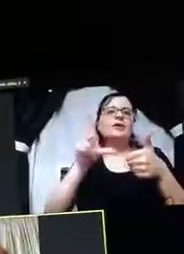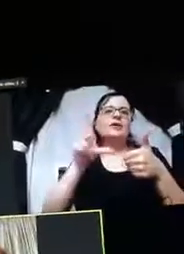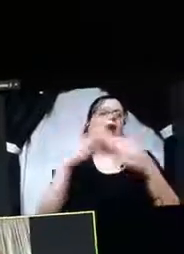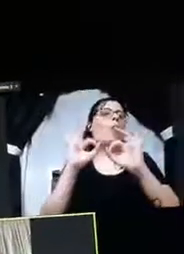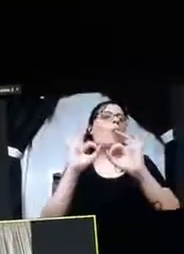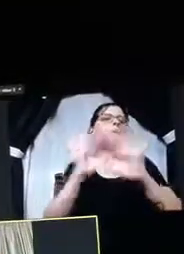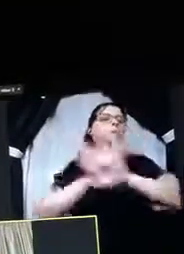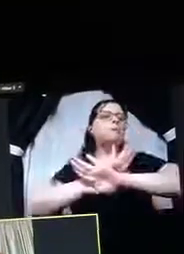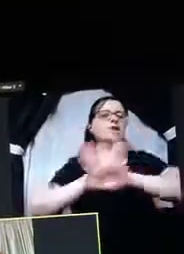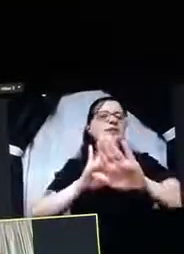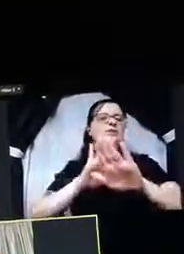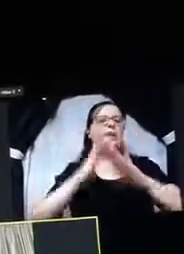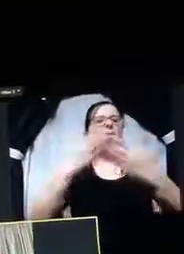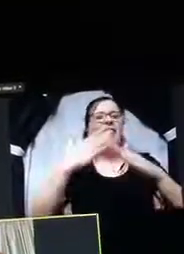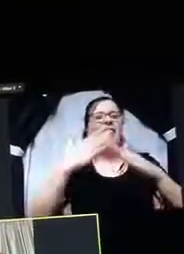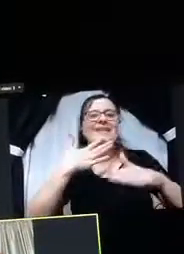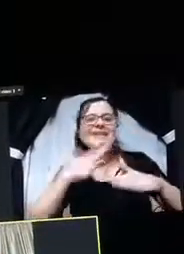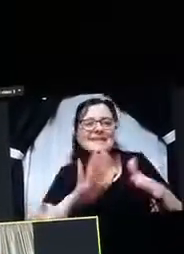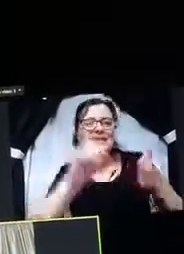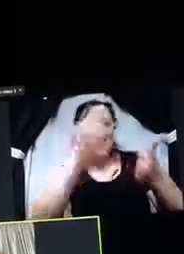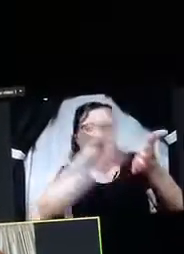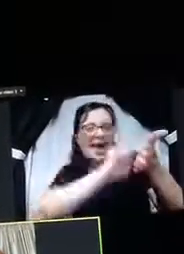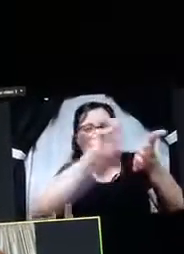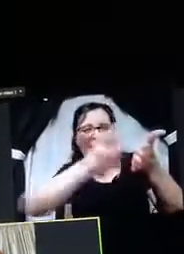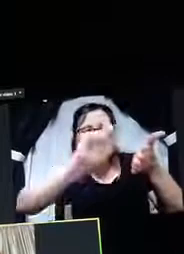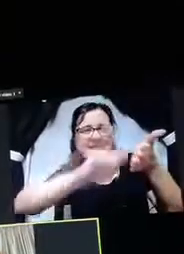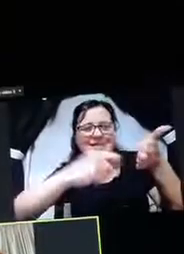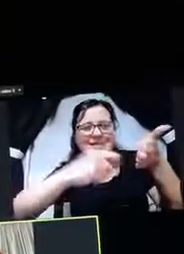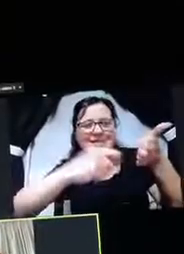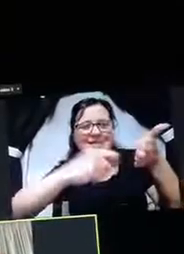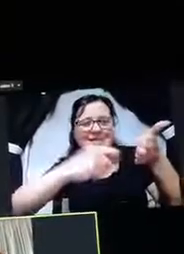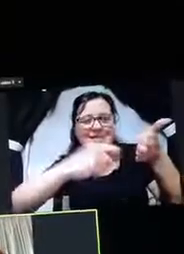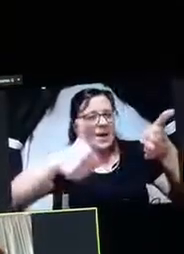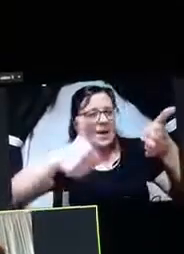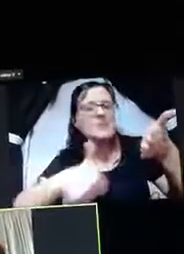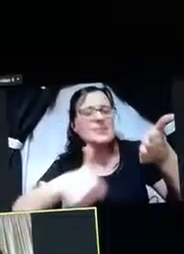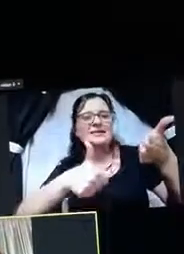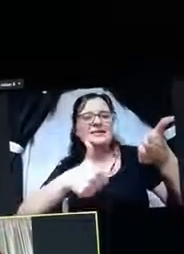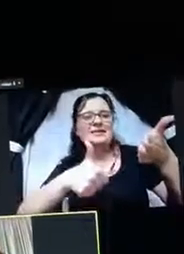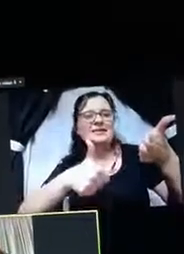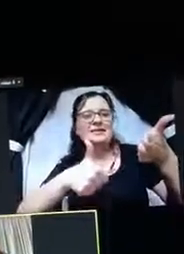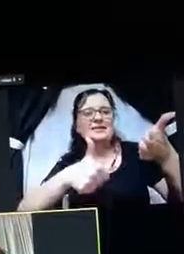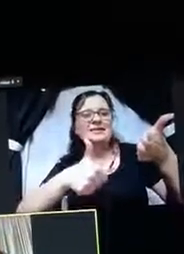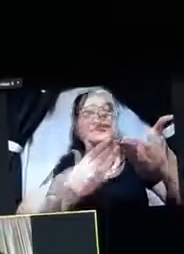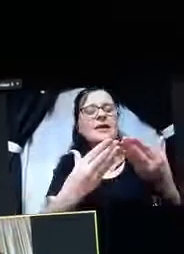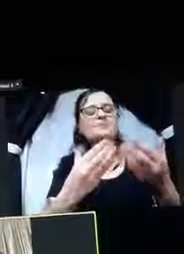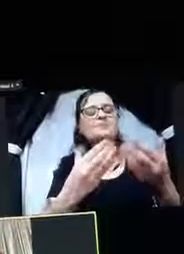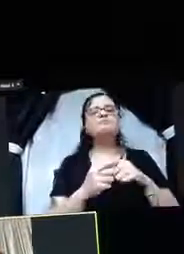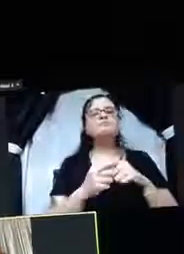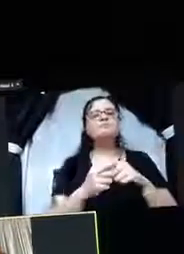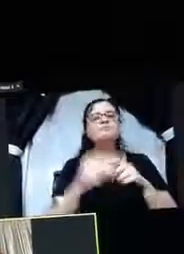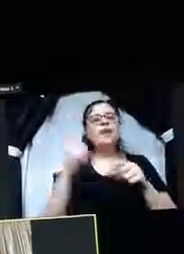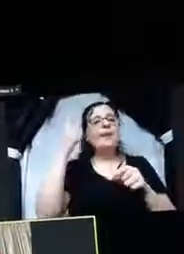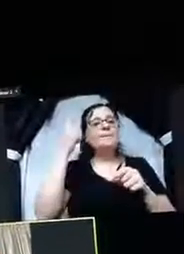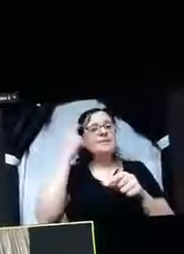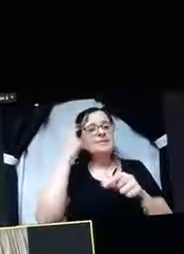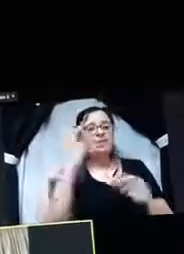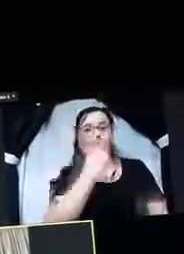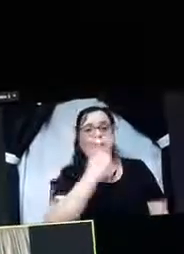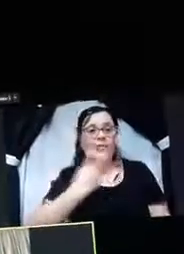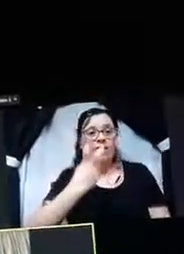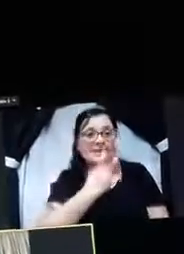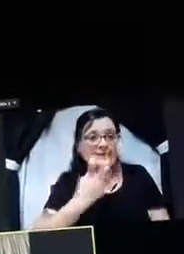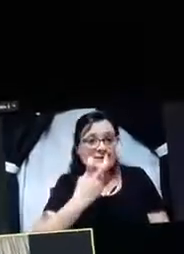sería ideal. Porque la ideología oralista es una ideología interesante, ¿no? Cada uno está